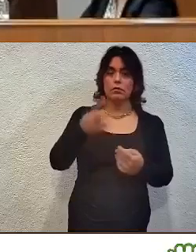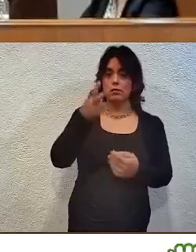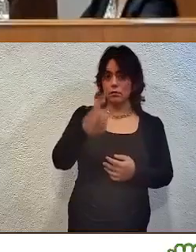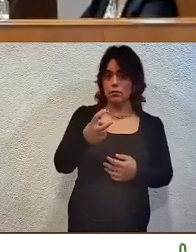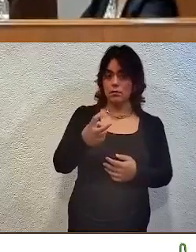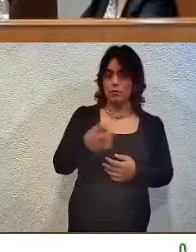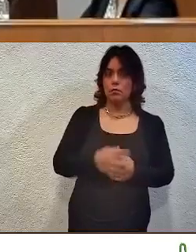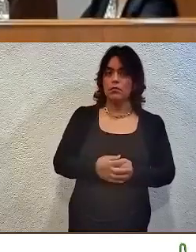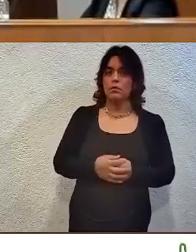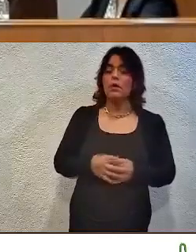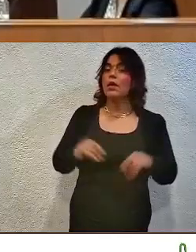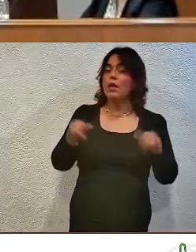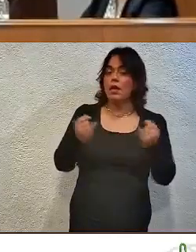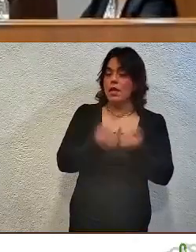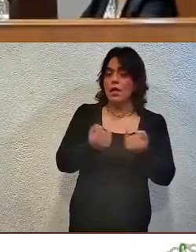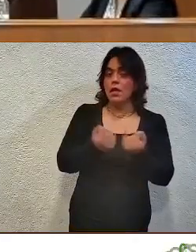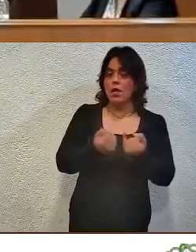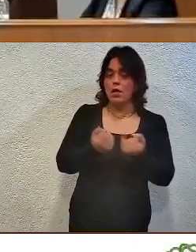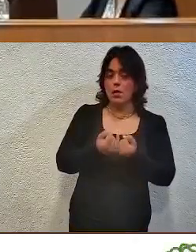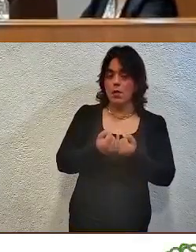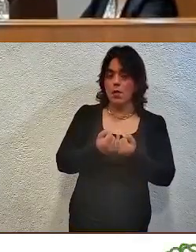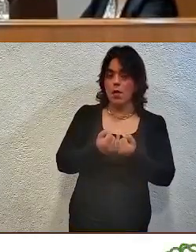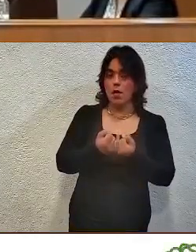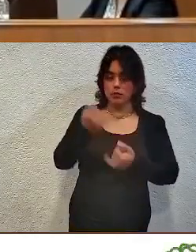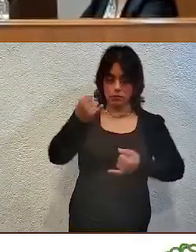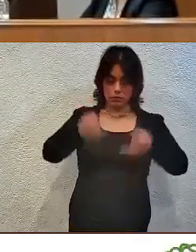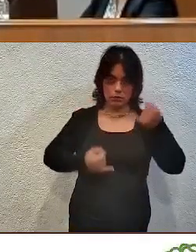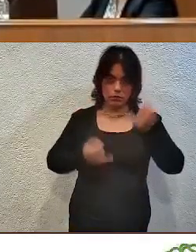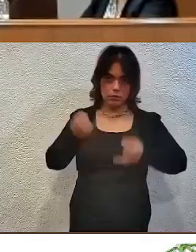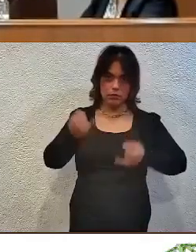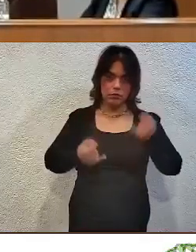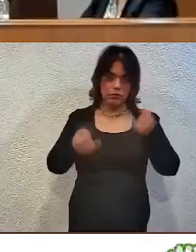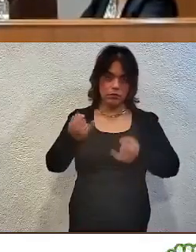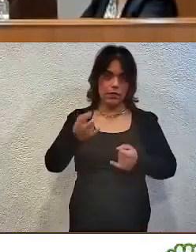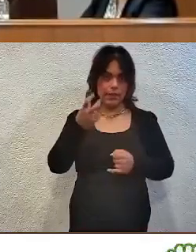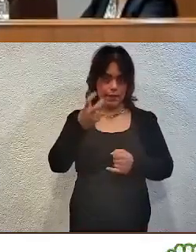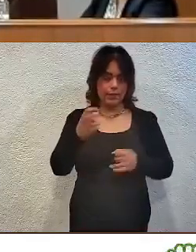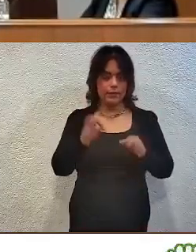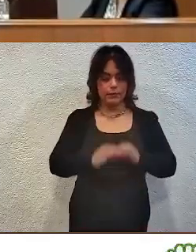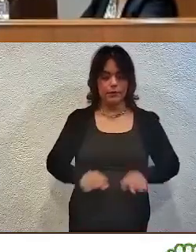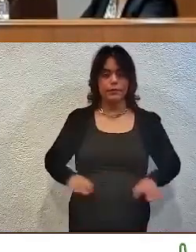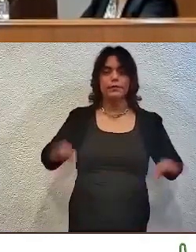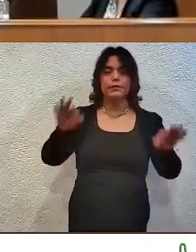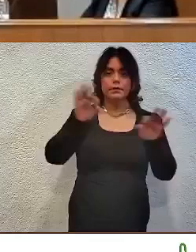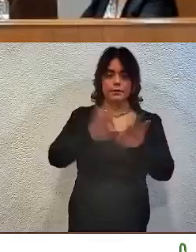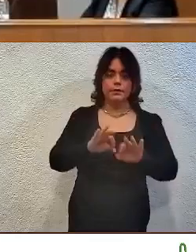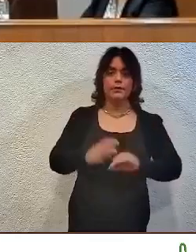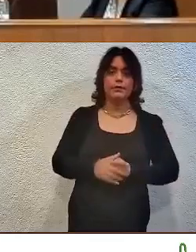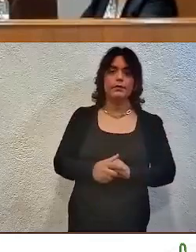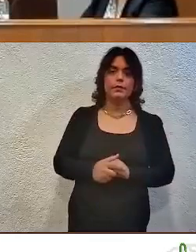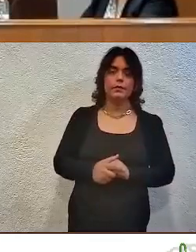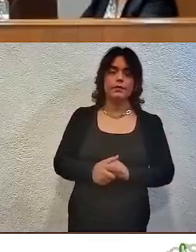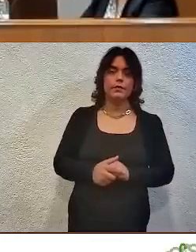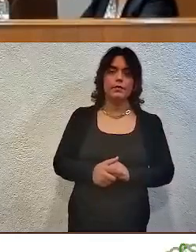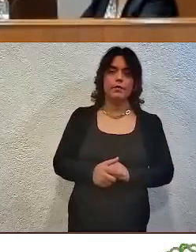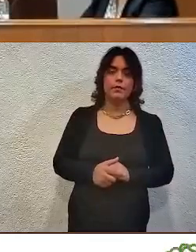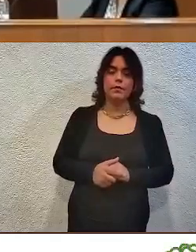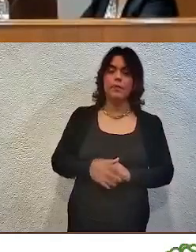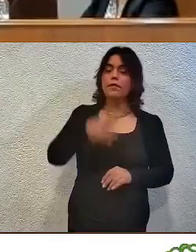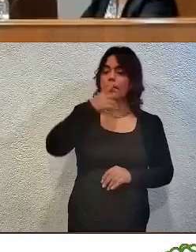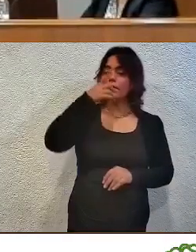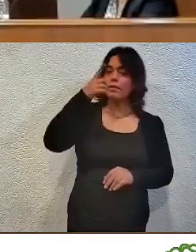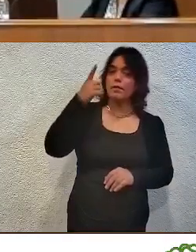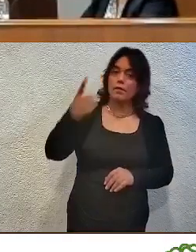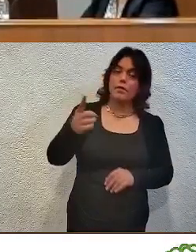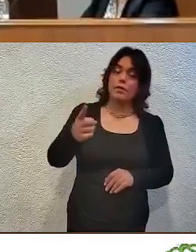una tutela judicial efectiva cuando estos resulten vulnerados. En consecuencia, debe declararse la improcedencia, ya que